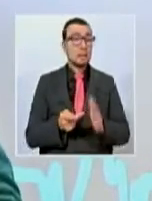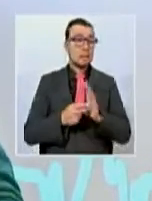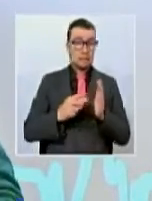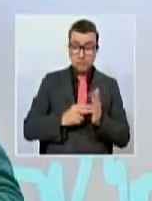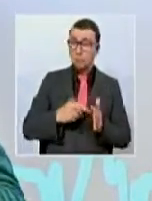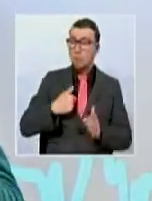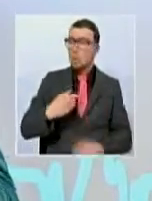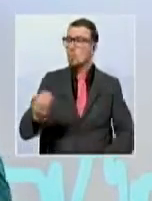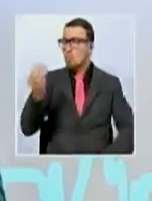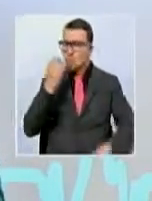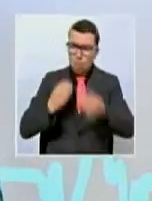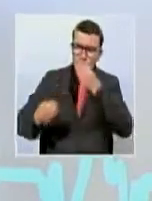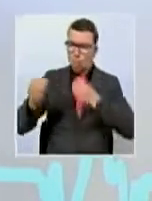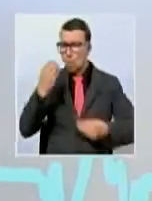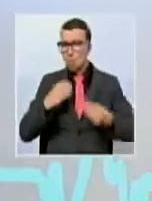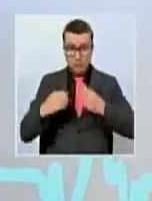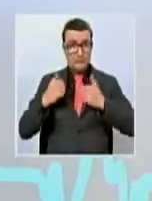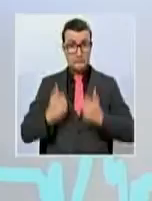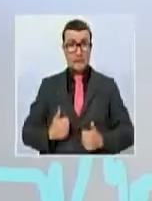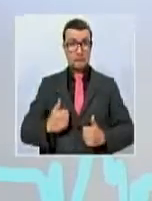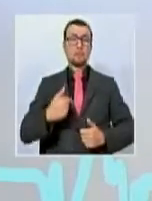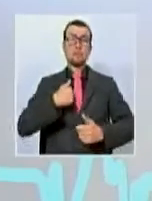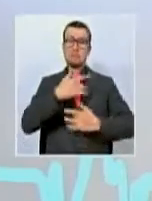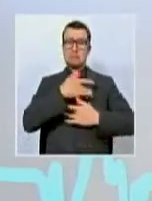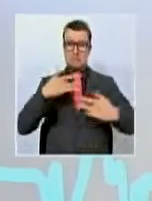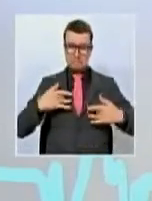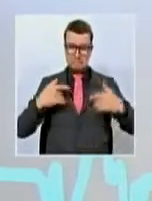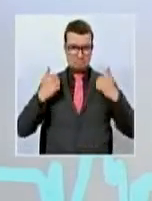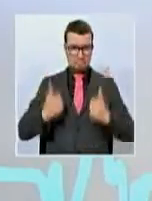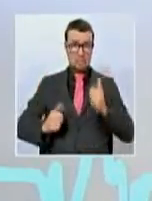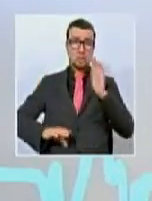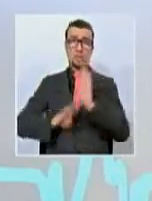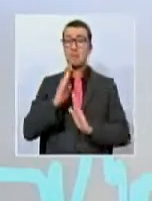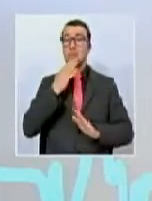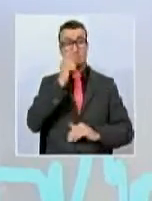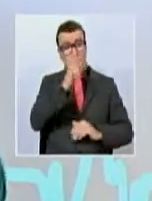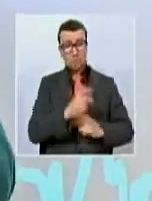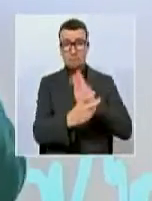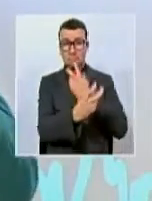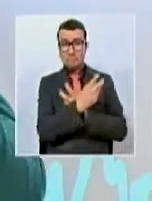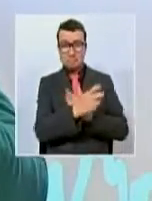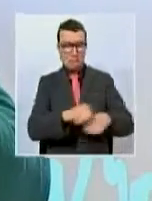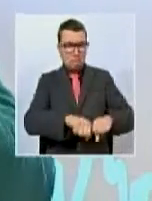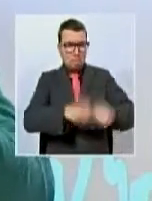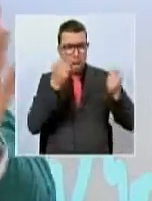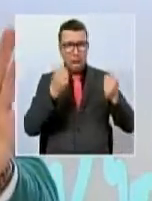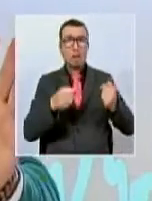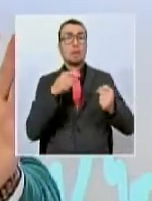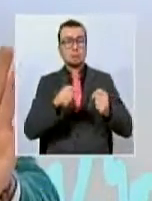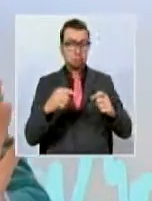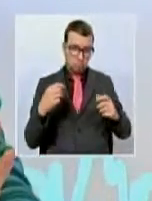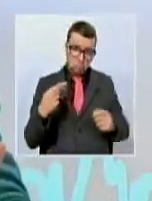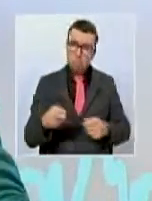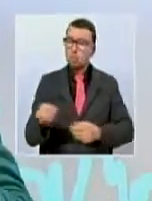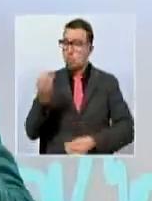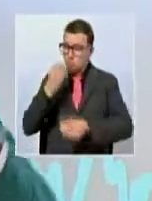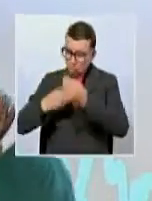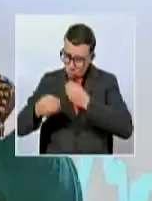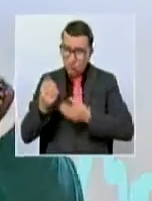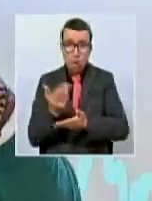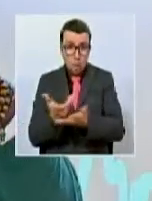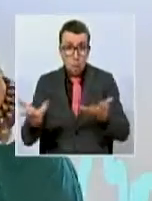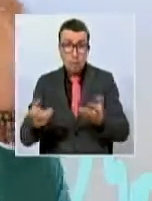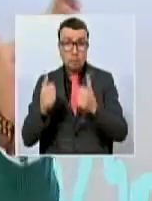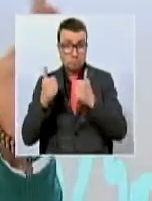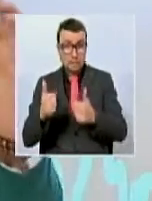sistema inmunológico funcione, para que el que se quebró el hueso le pegue otra vez el hueso, la piel forme, la sangre se crea y todo, ¿sí? Cuando